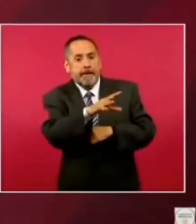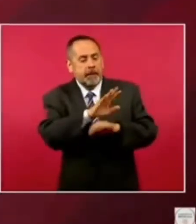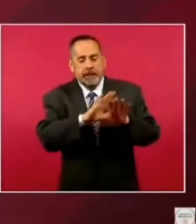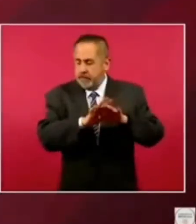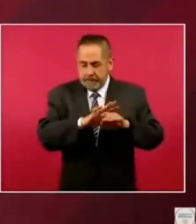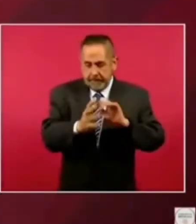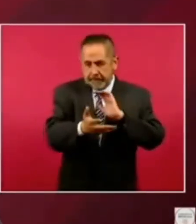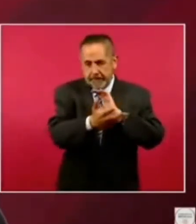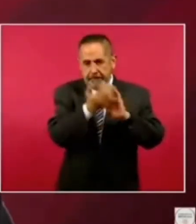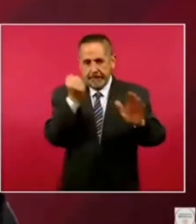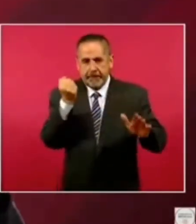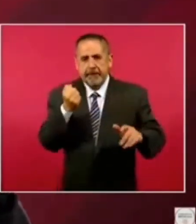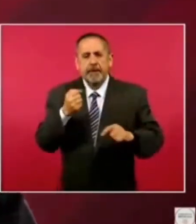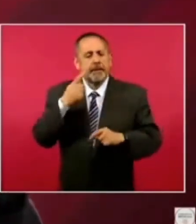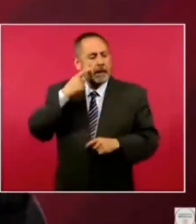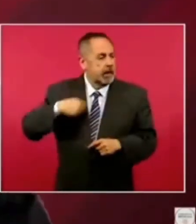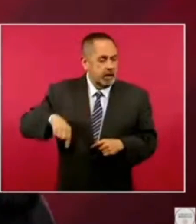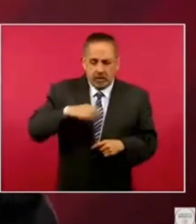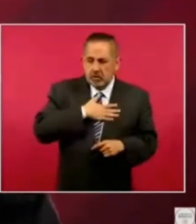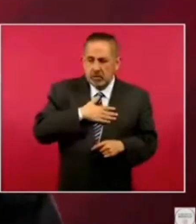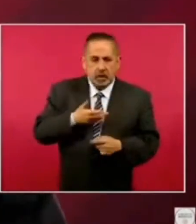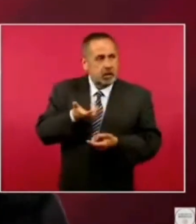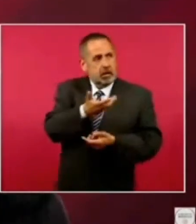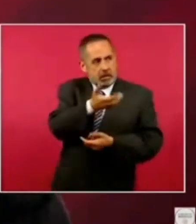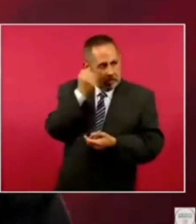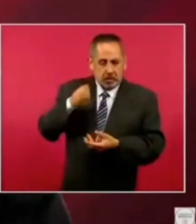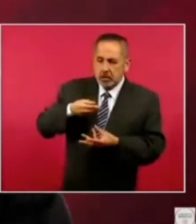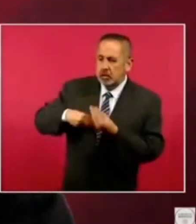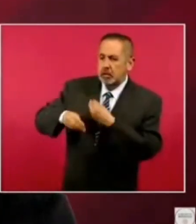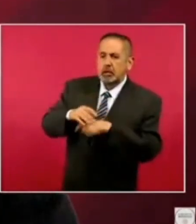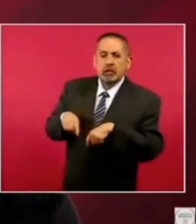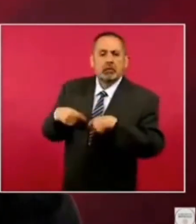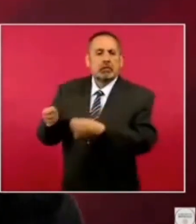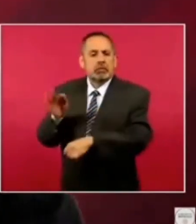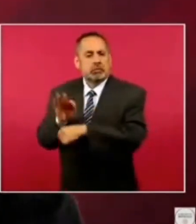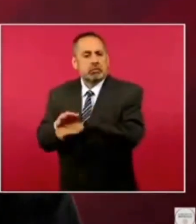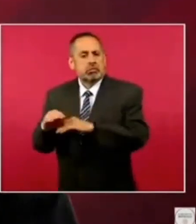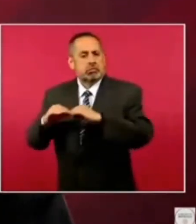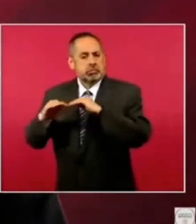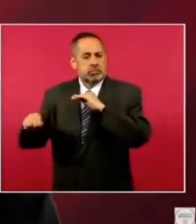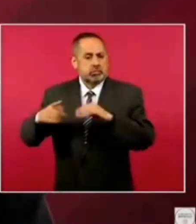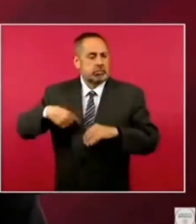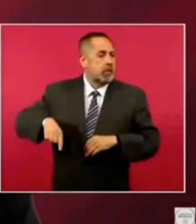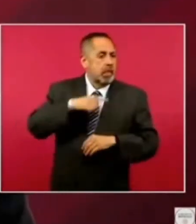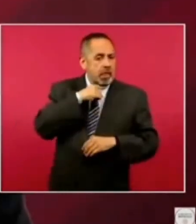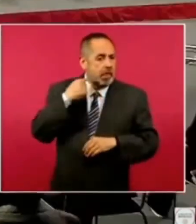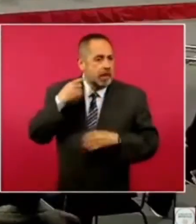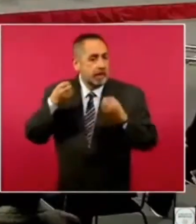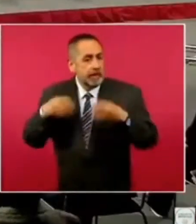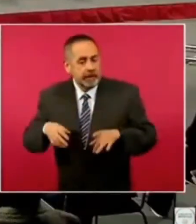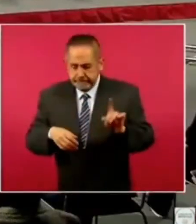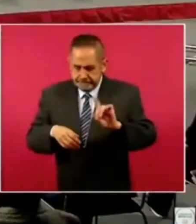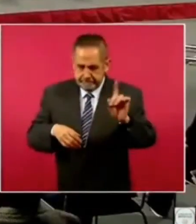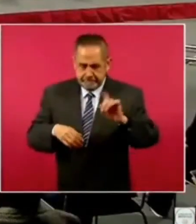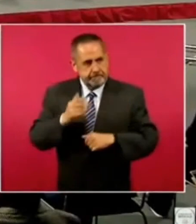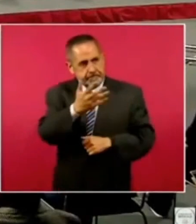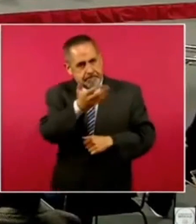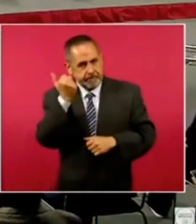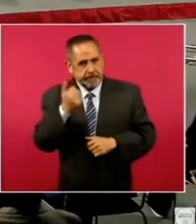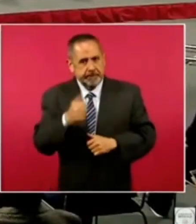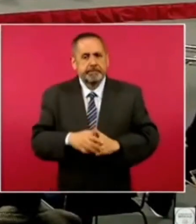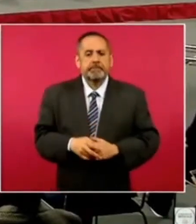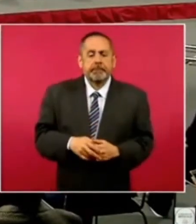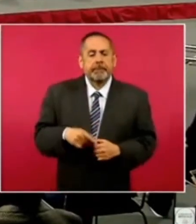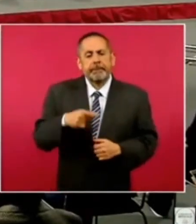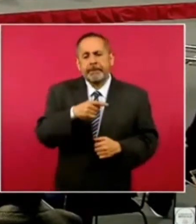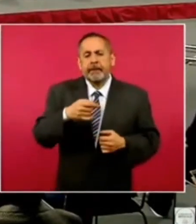intención de resarcir el daño generado al estado de nuestro país. El proceso civil